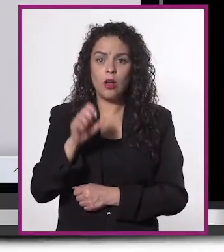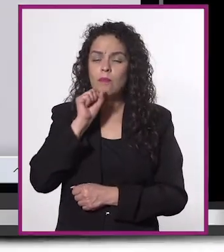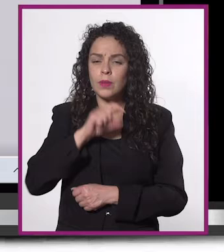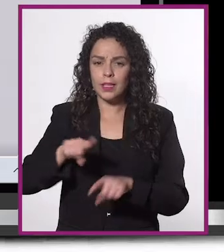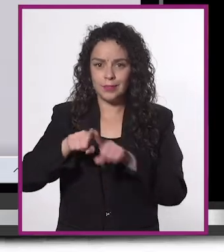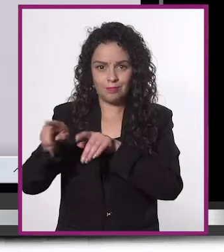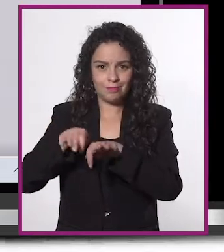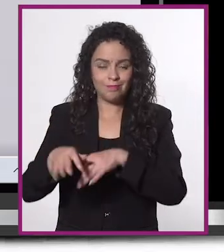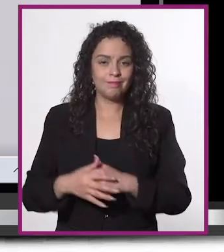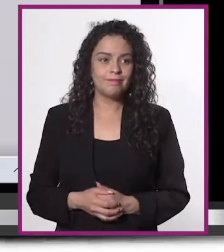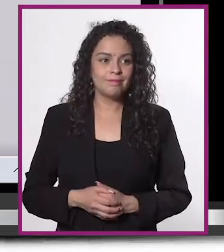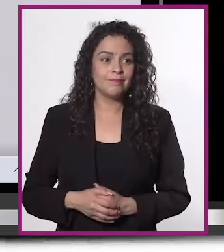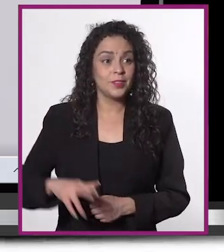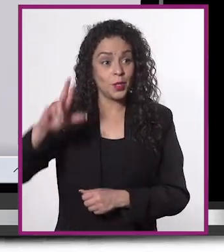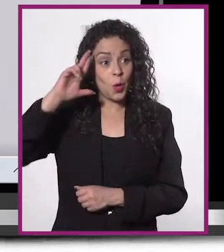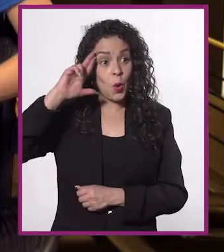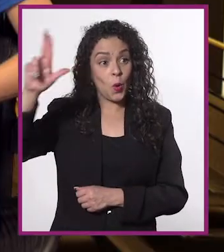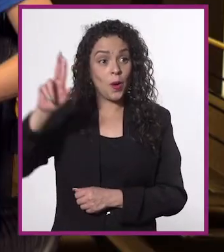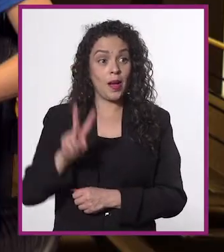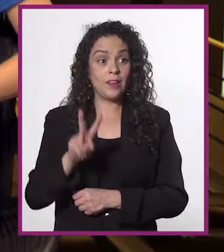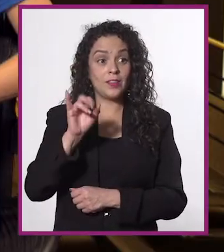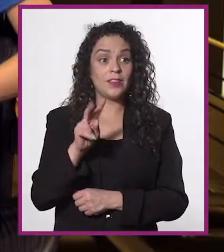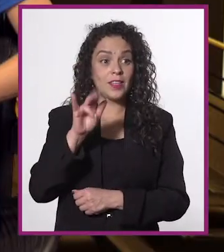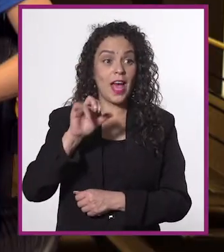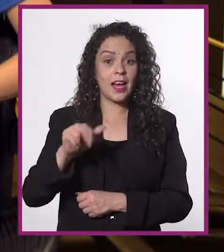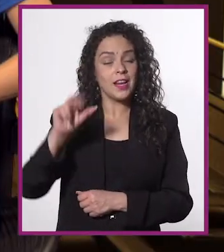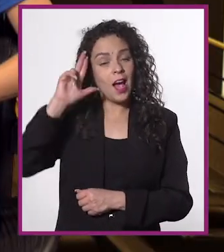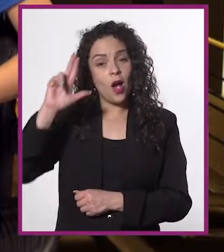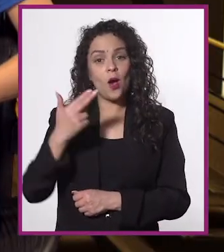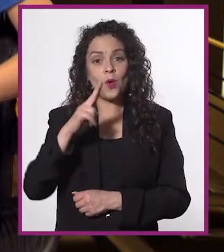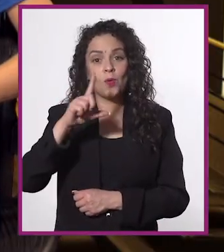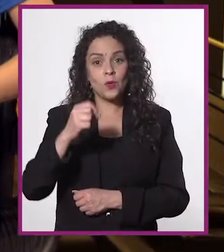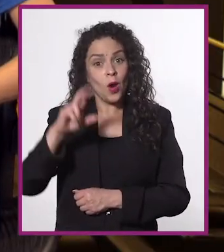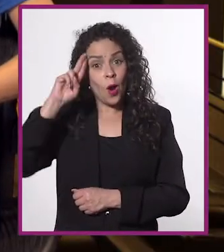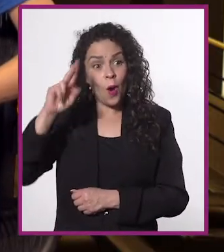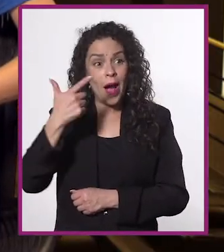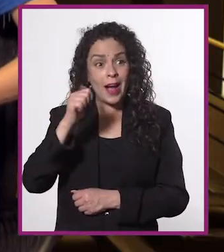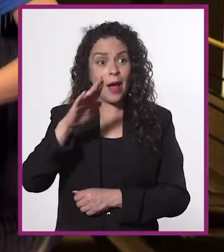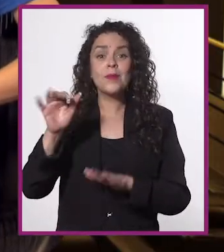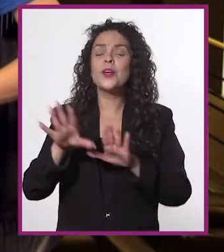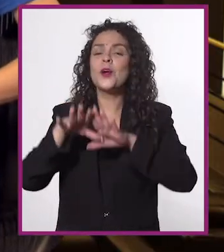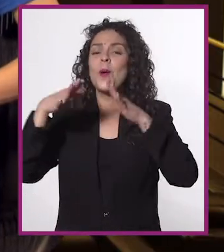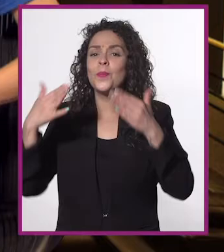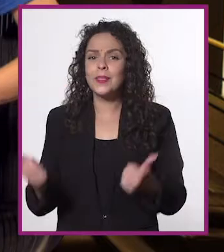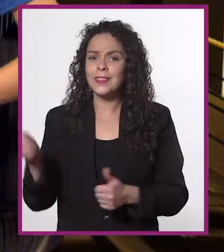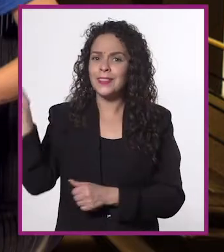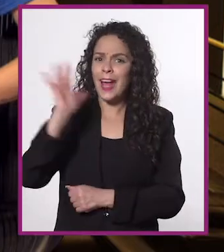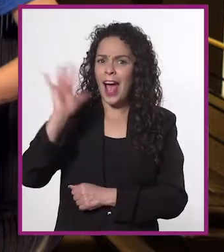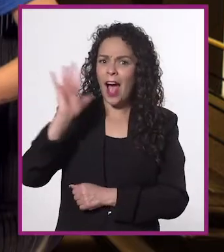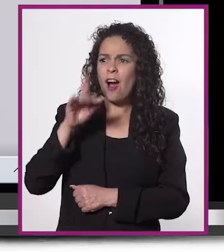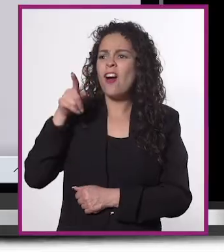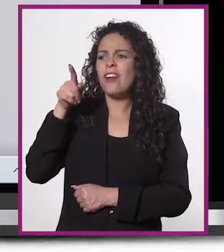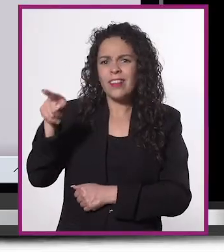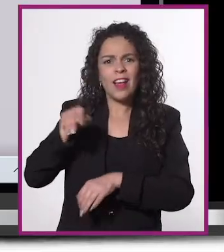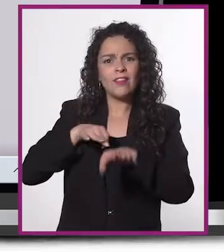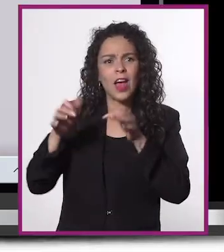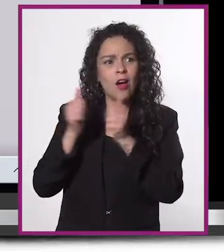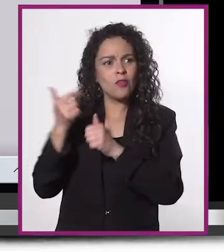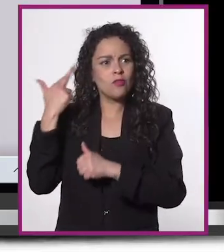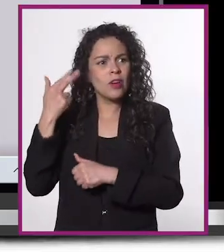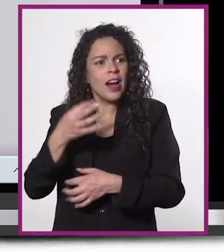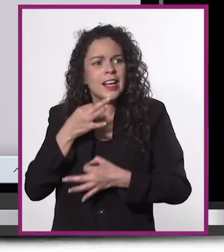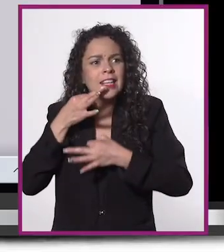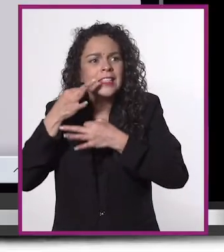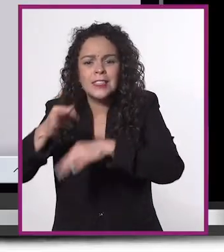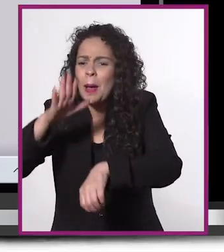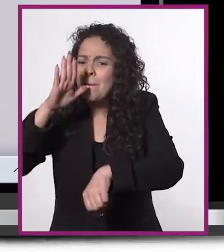Hola Viviana, hola Hugo. Hola Gaby, ¿cómo estás? Hola. Cuéntanos qué te atrae de trabajar con el sonido. Miren,